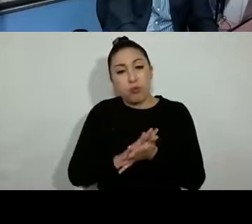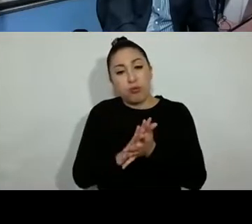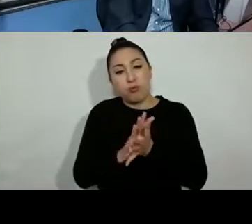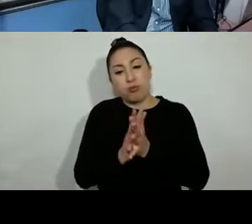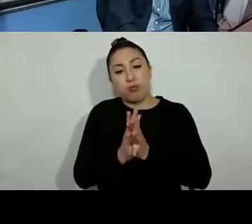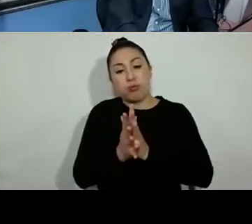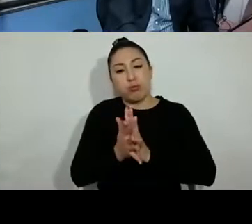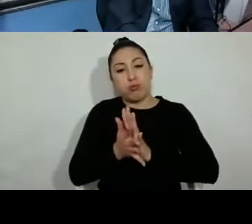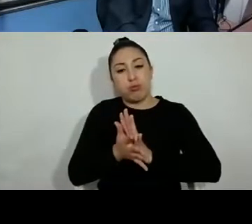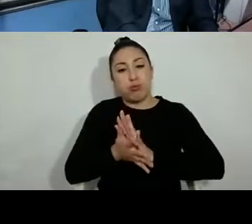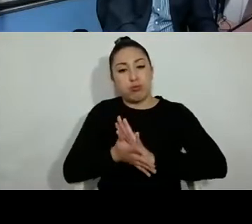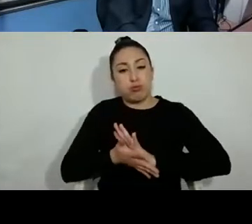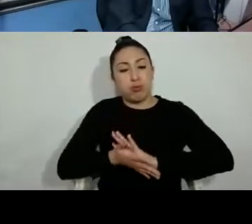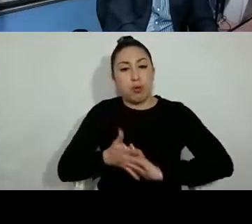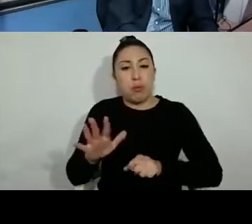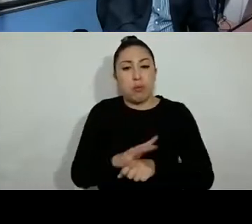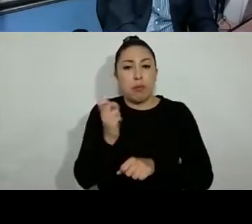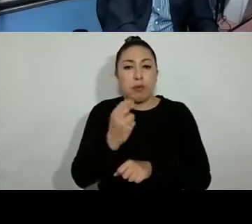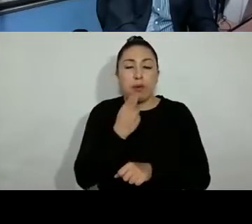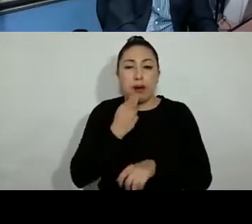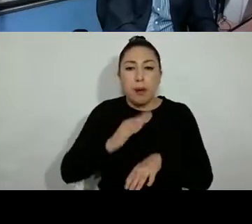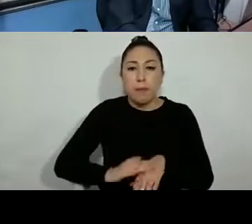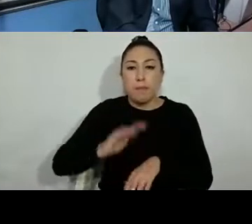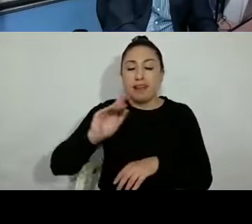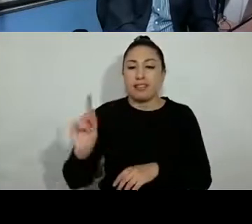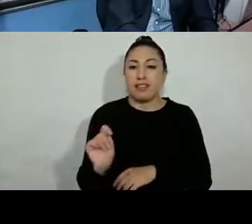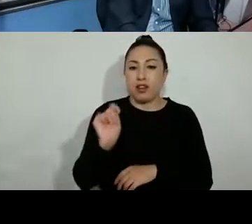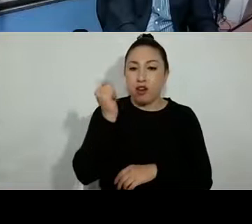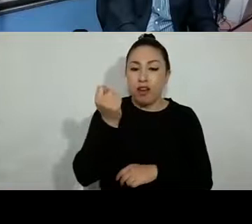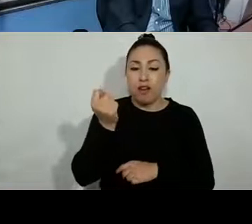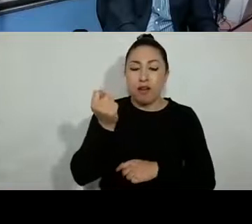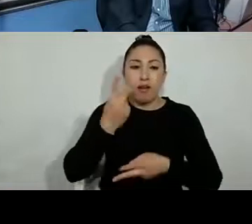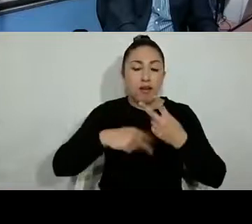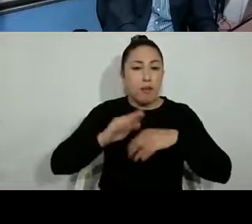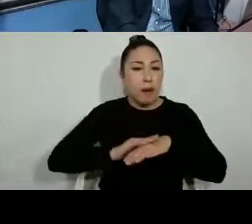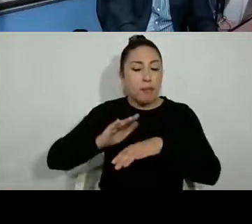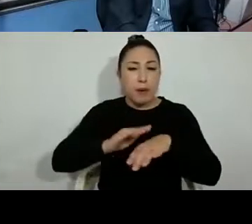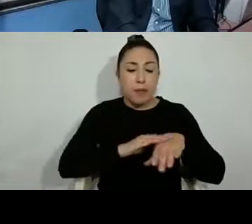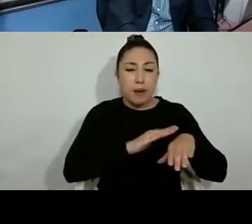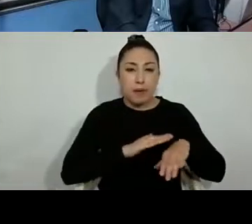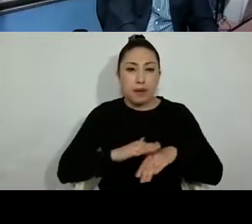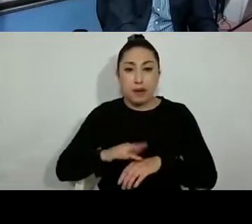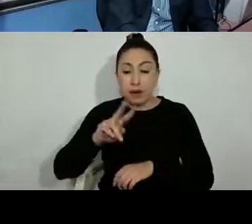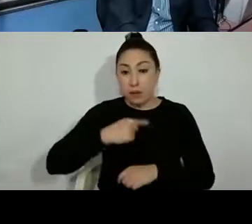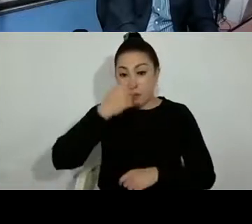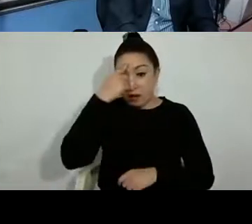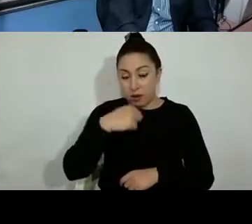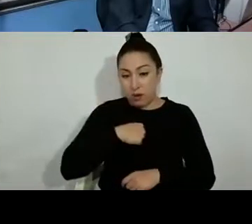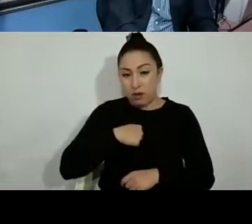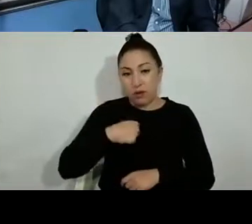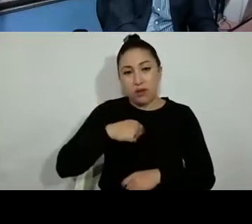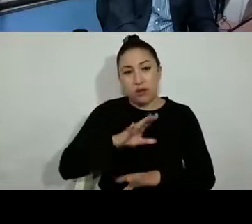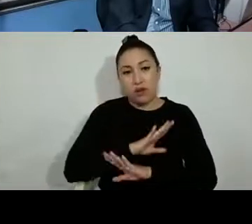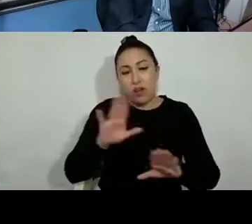la presencia de la tecnología que dan para largo. Y a mí, que yo soy de las generaciones que ya vamos de